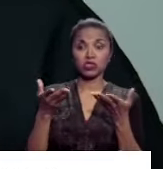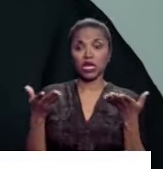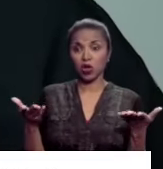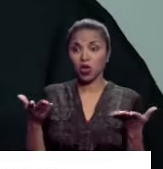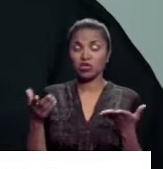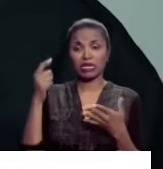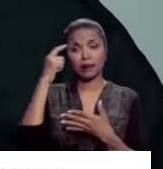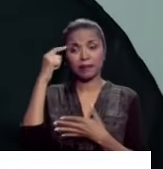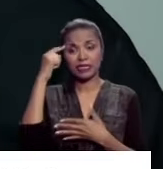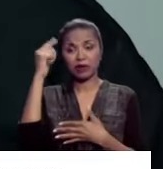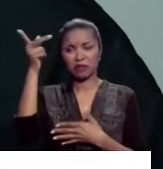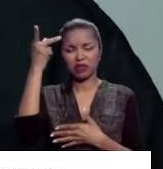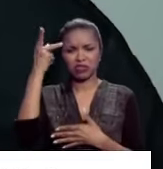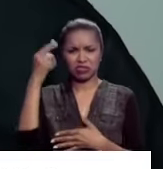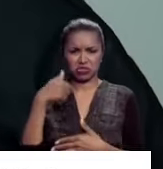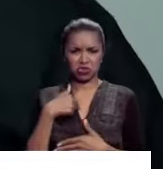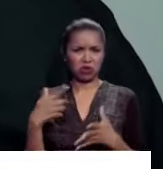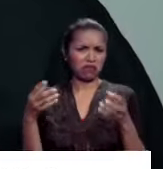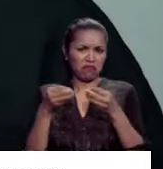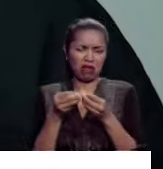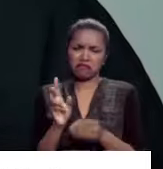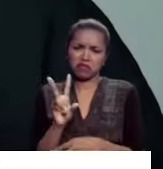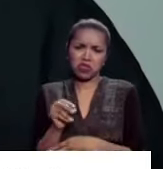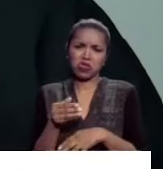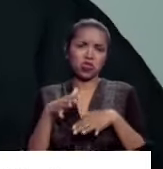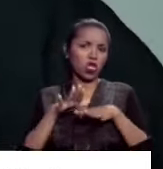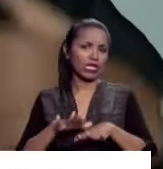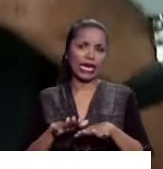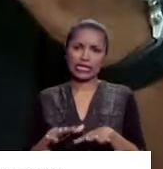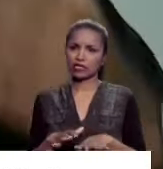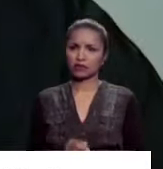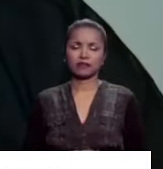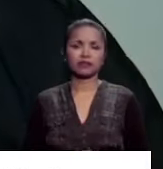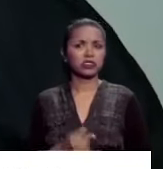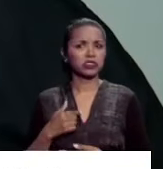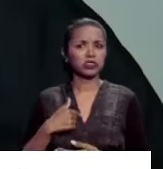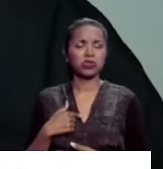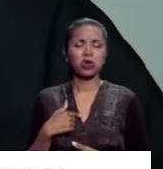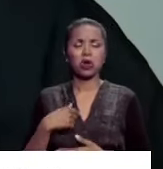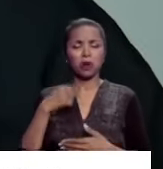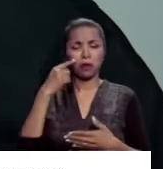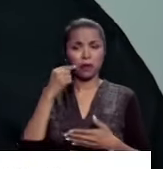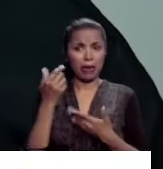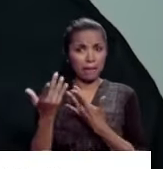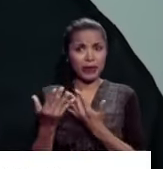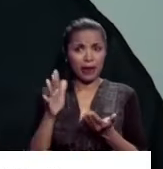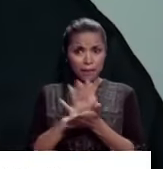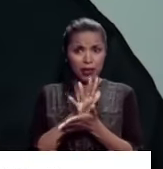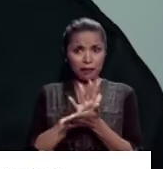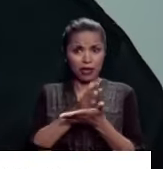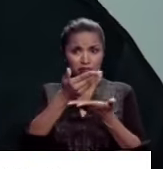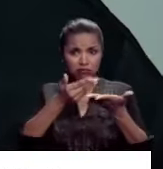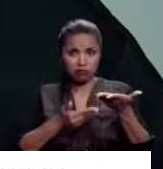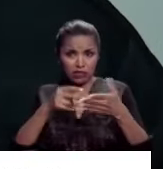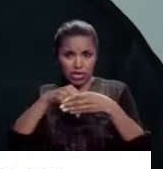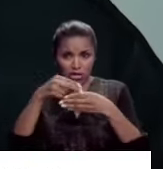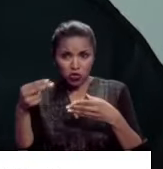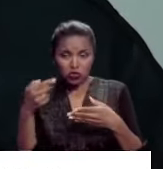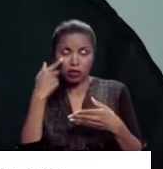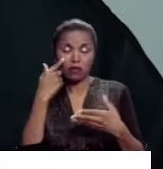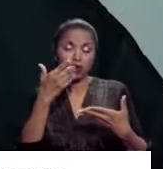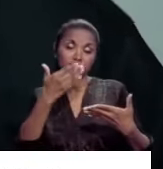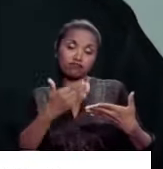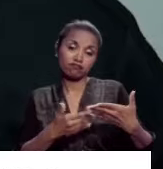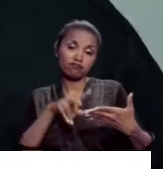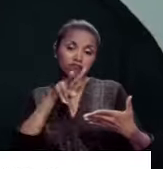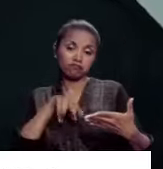momento para yo causarle una preocupación adicional. Yo la voy a atender como debe ser, con el respeto